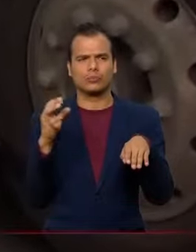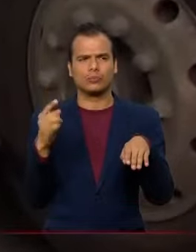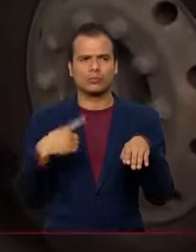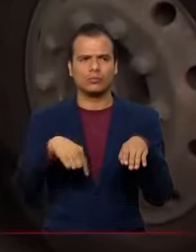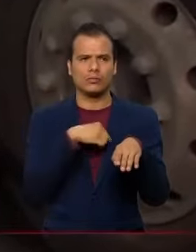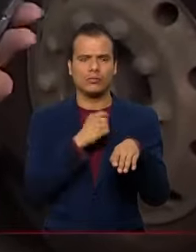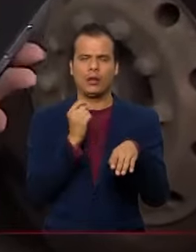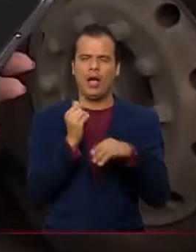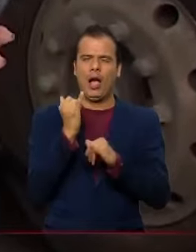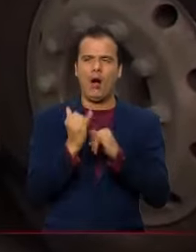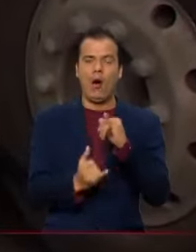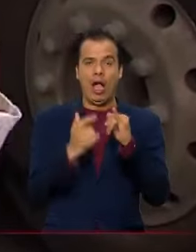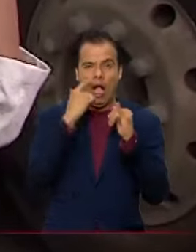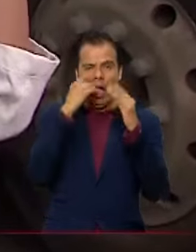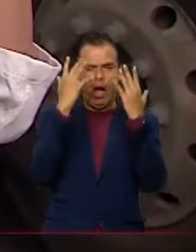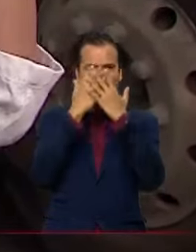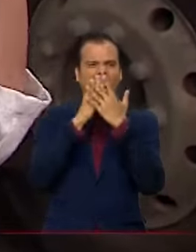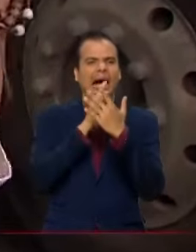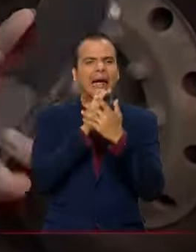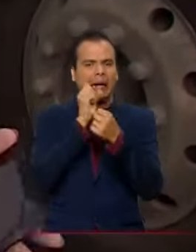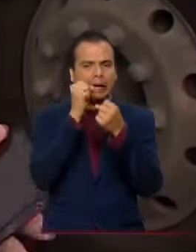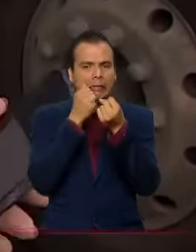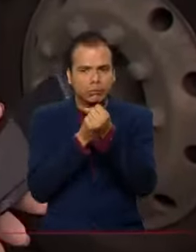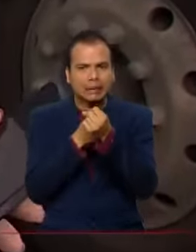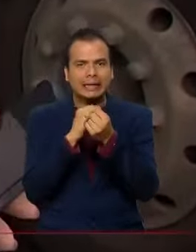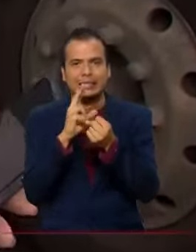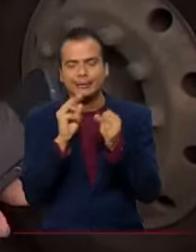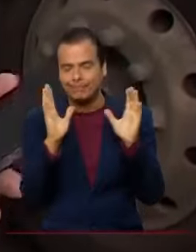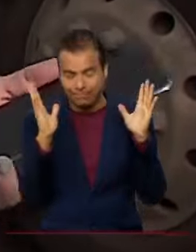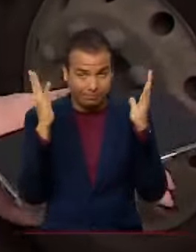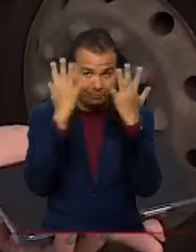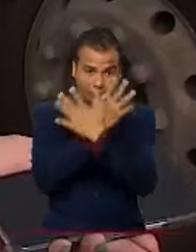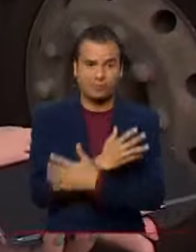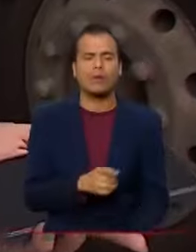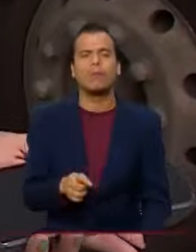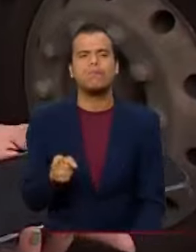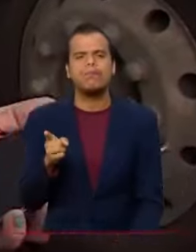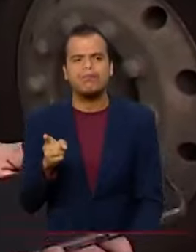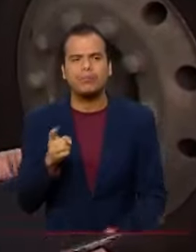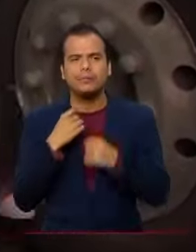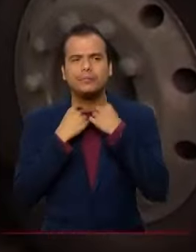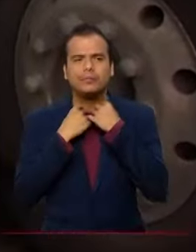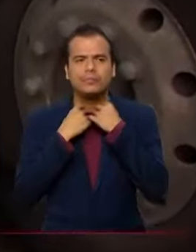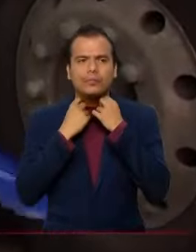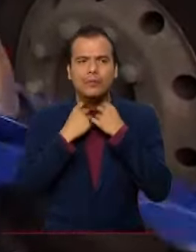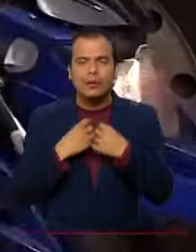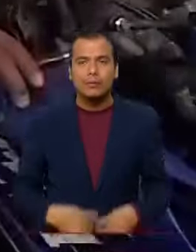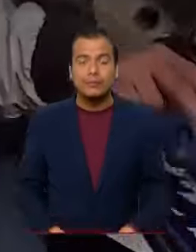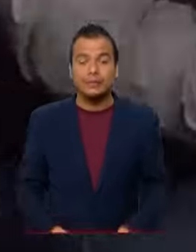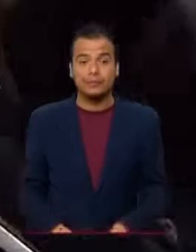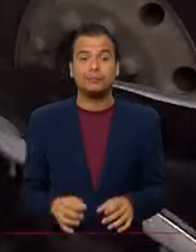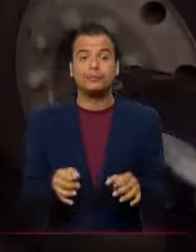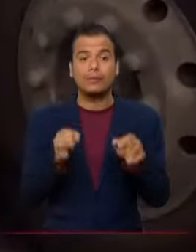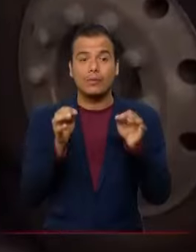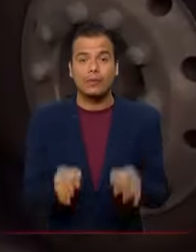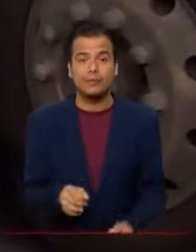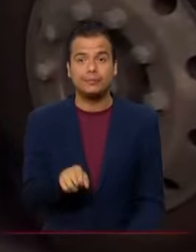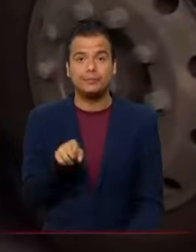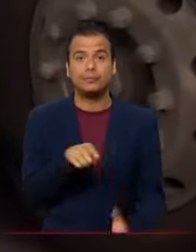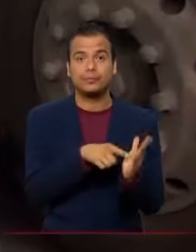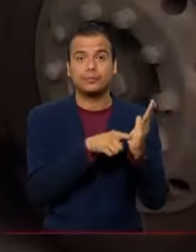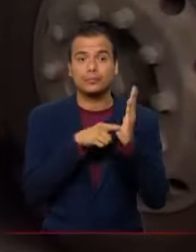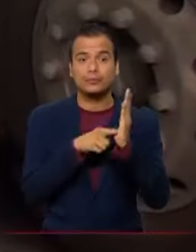cola. Aquí se confunden tanto quienes están participando del paro como quienes quedaron atascados. Pero hay una situación grave que hemos